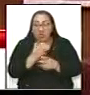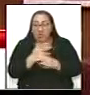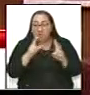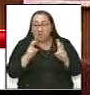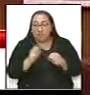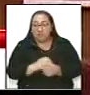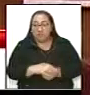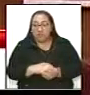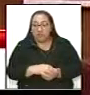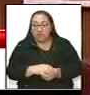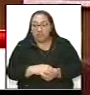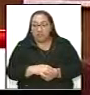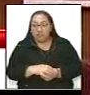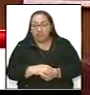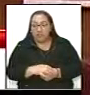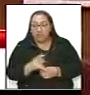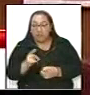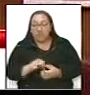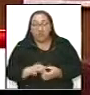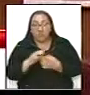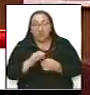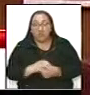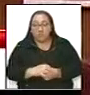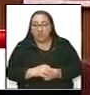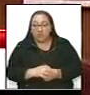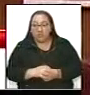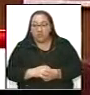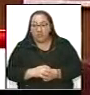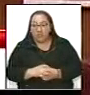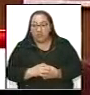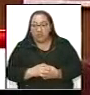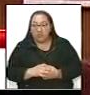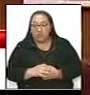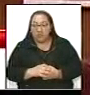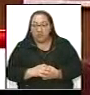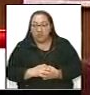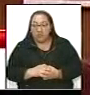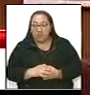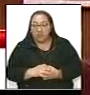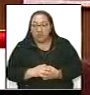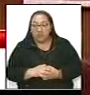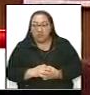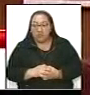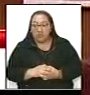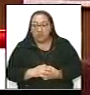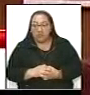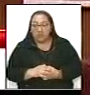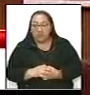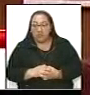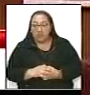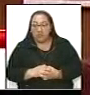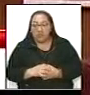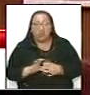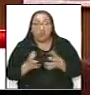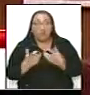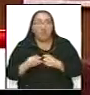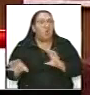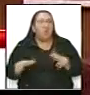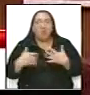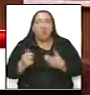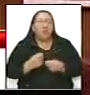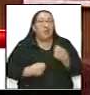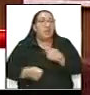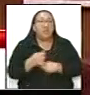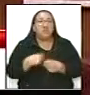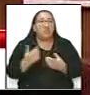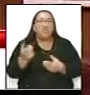comillas, o su especialidad de hacer estas empresas, no cuaja, pues, porque el mercado no